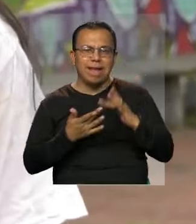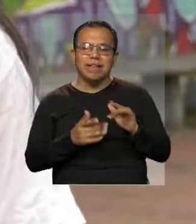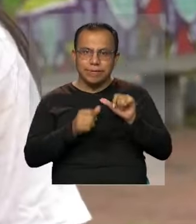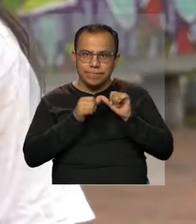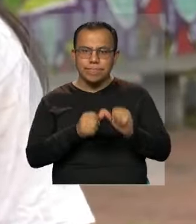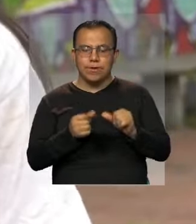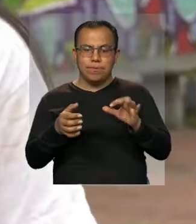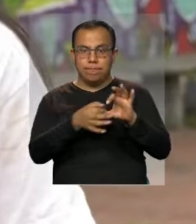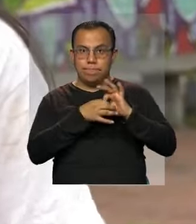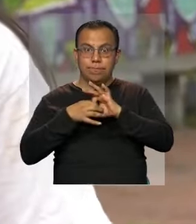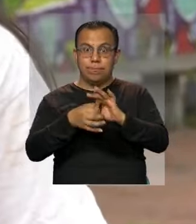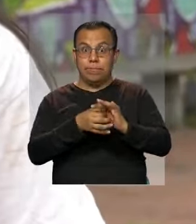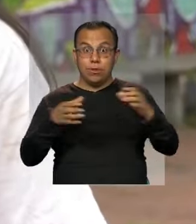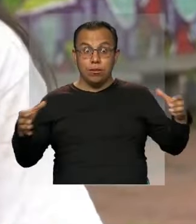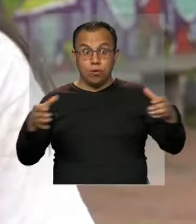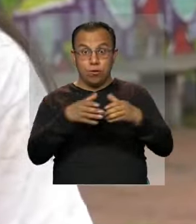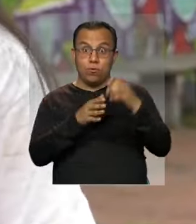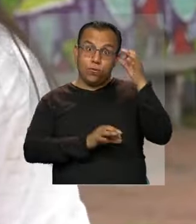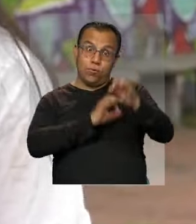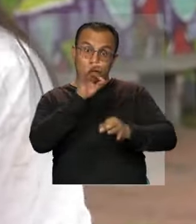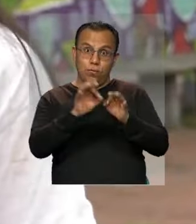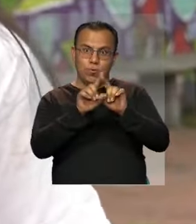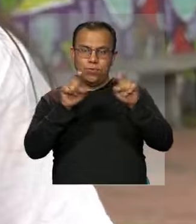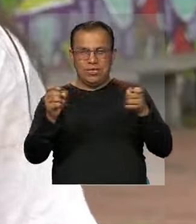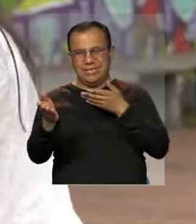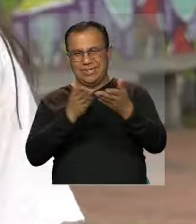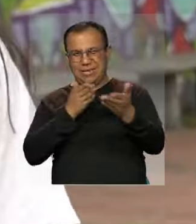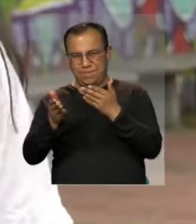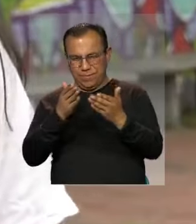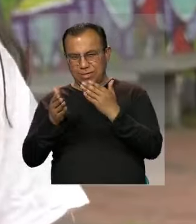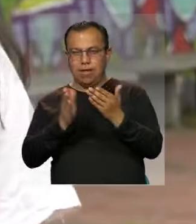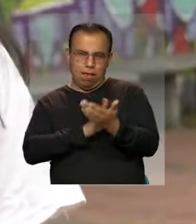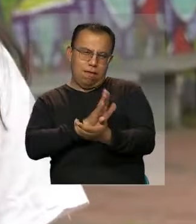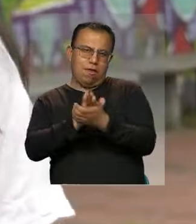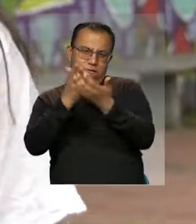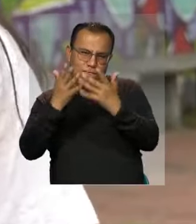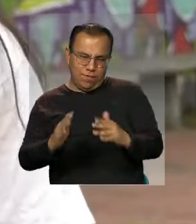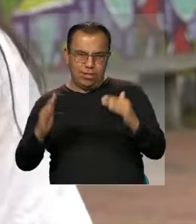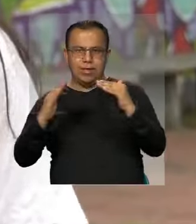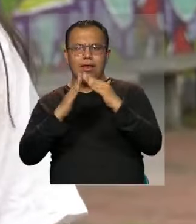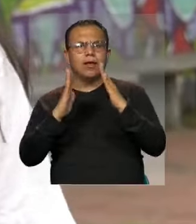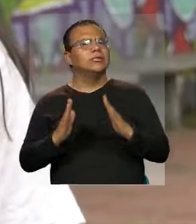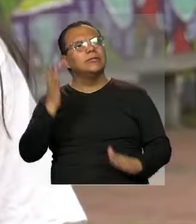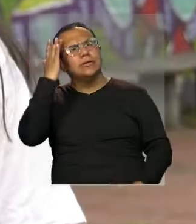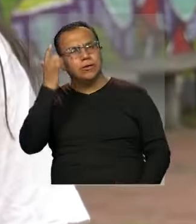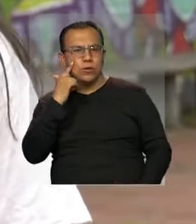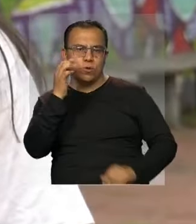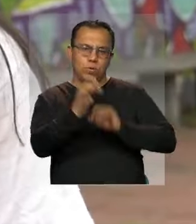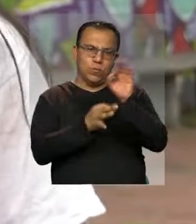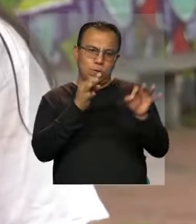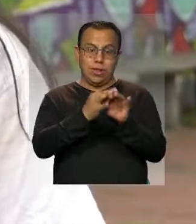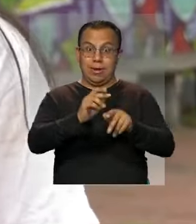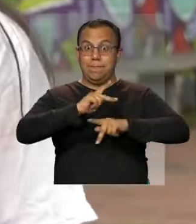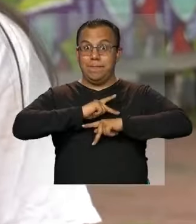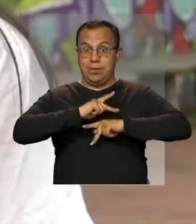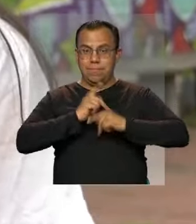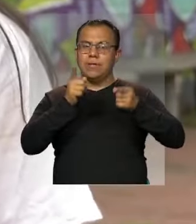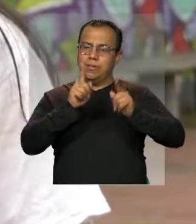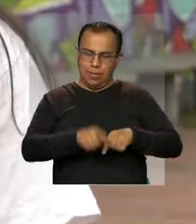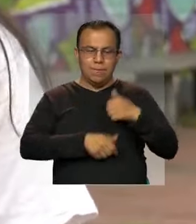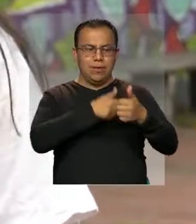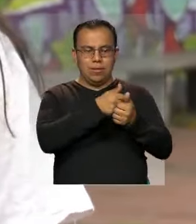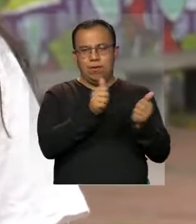permanecer juntas y tener mucho cuidado en la toma del transporte y el regreso a la casa. Es importante cuidarnos a nosotras mismas, pero también cuidar